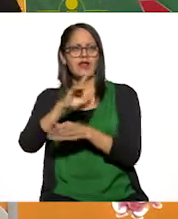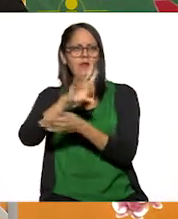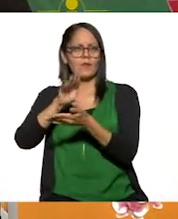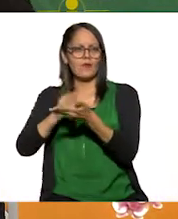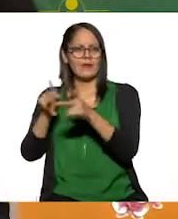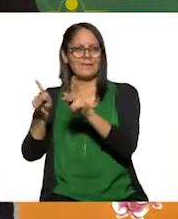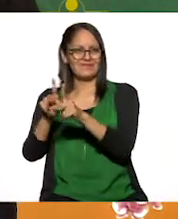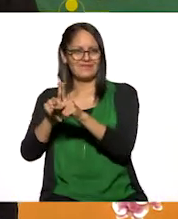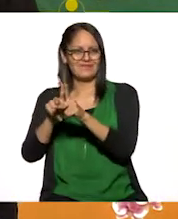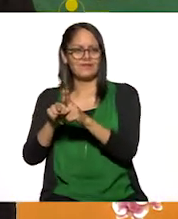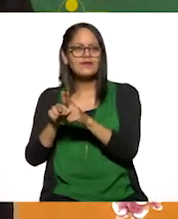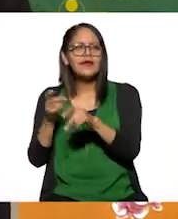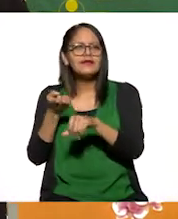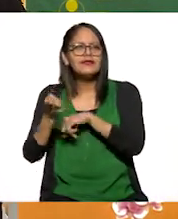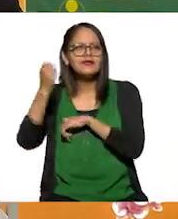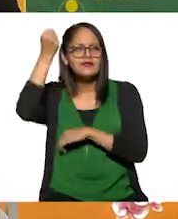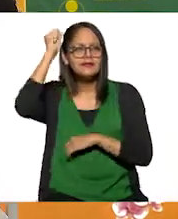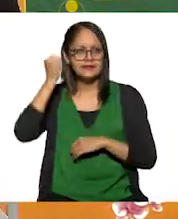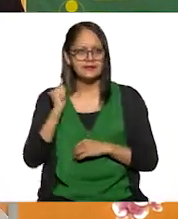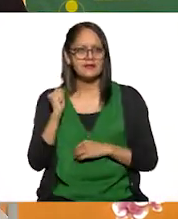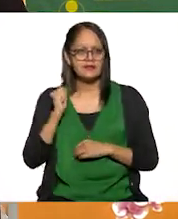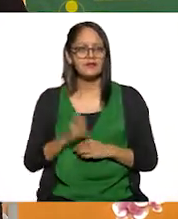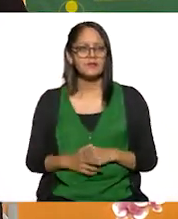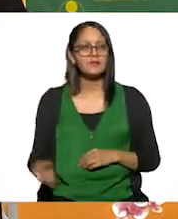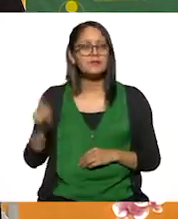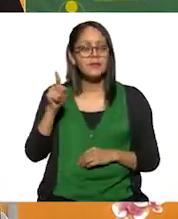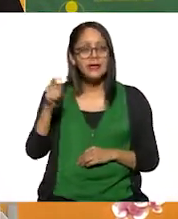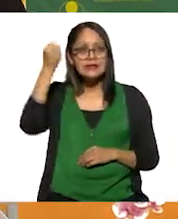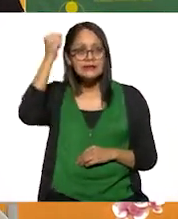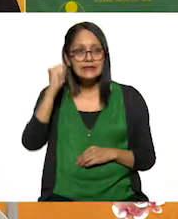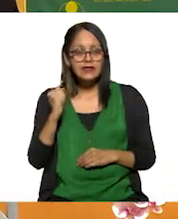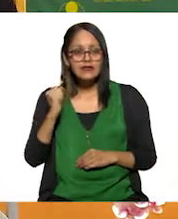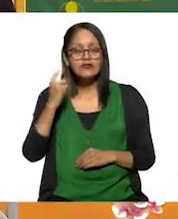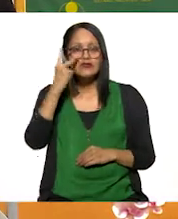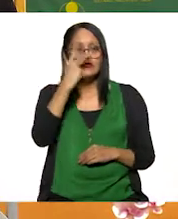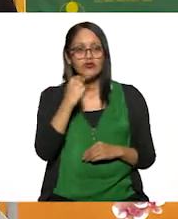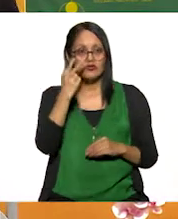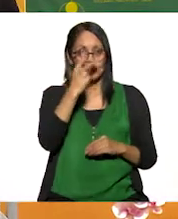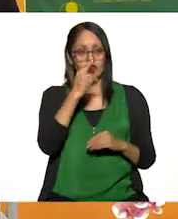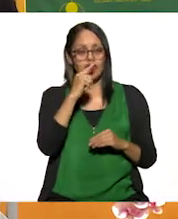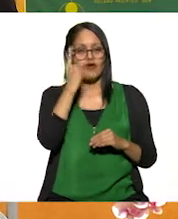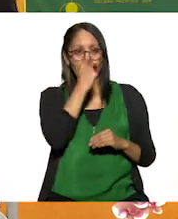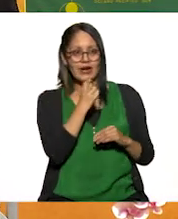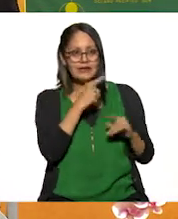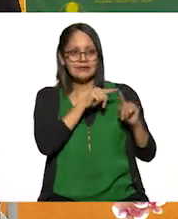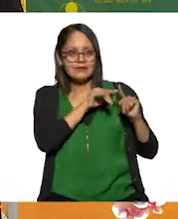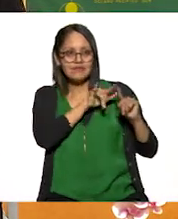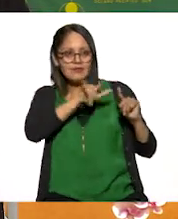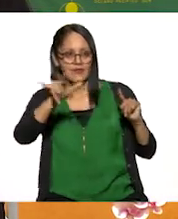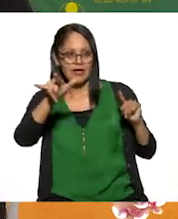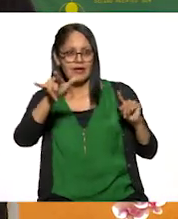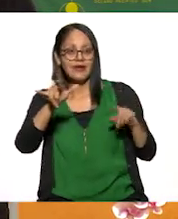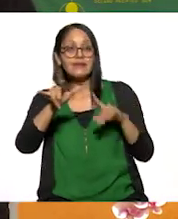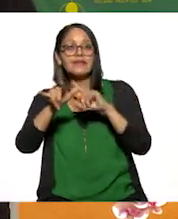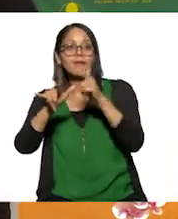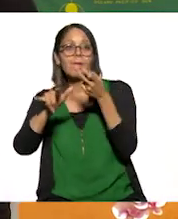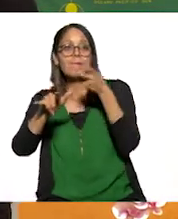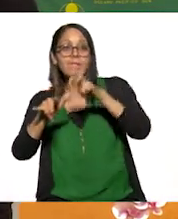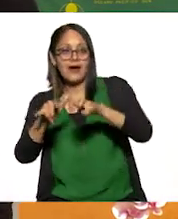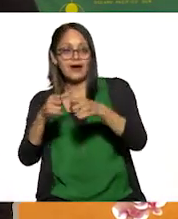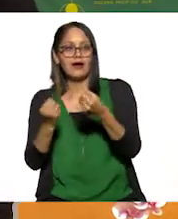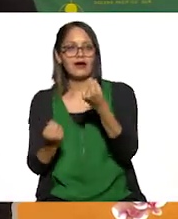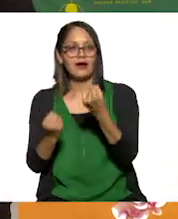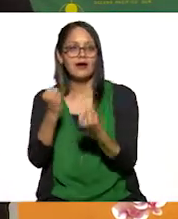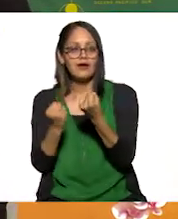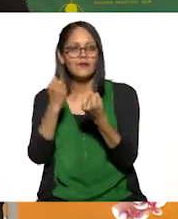Su prima vive en el estado de Sinaloa. Entonces, eran 2 horas de viaje en avión y 1 hora de viaje en